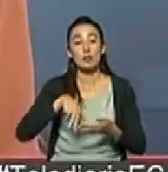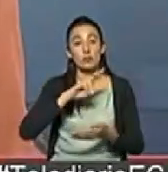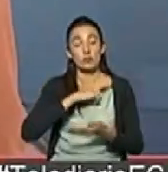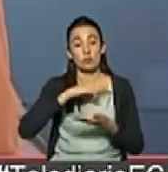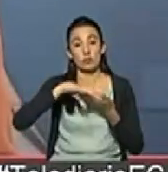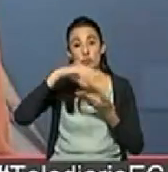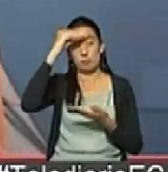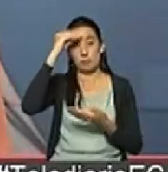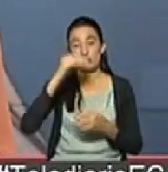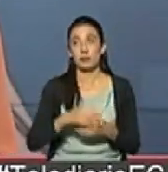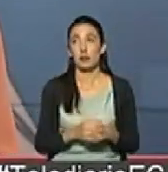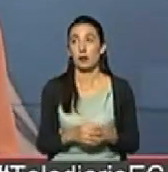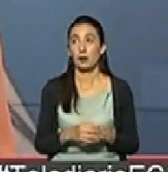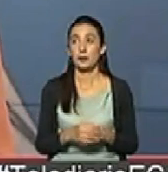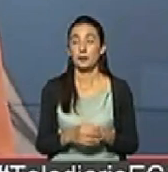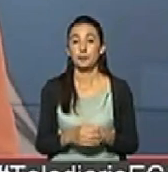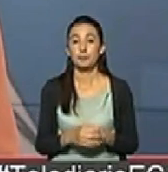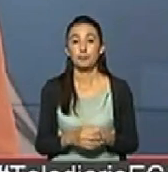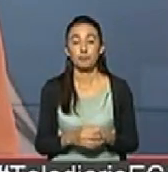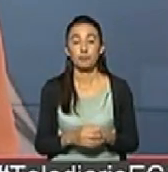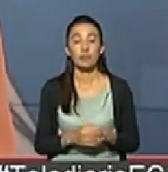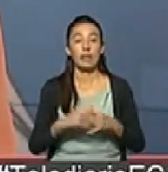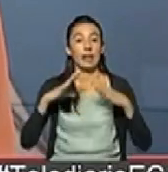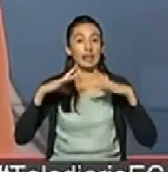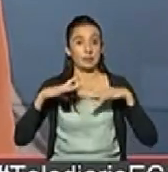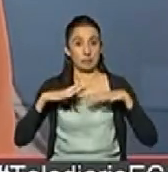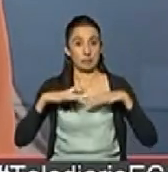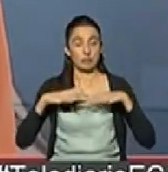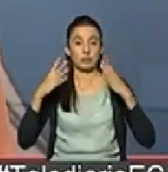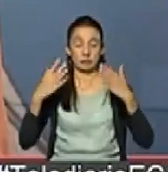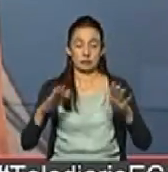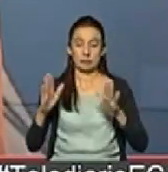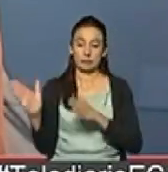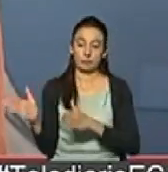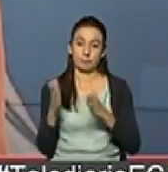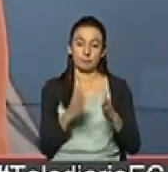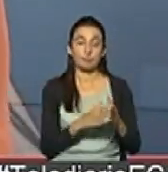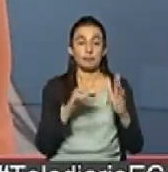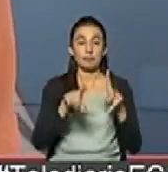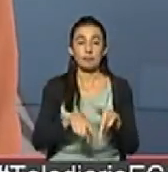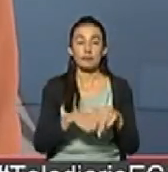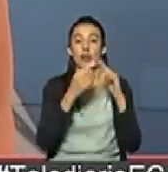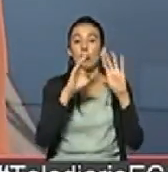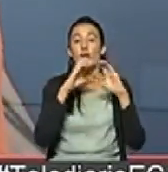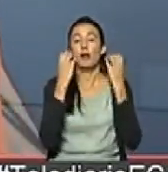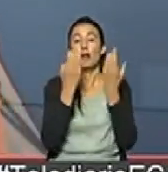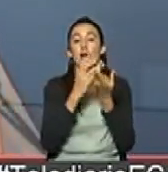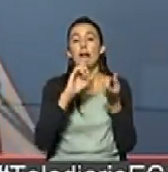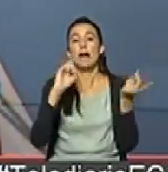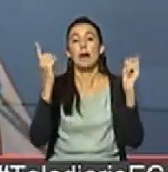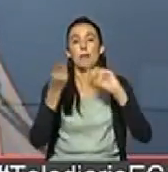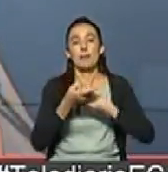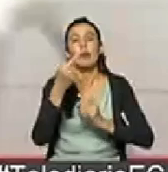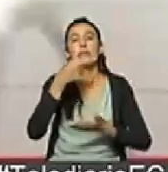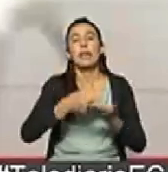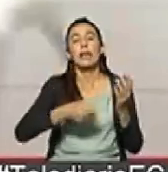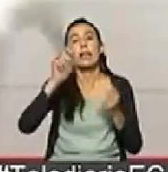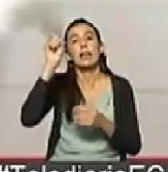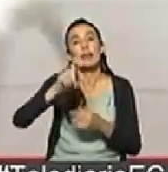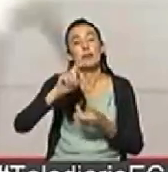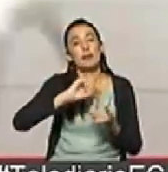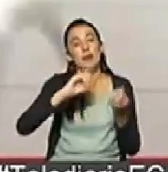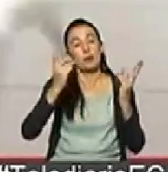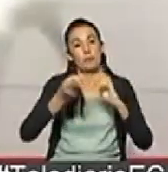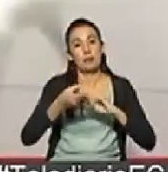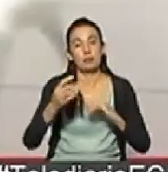de la rutina de las vacaciones al inicio de clases? ¿Qué es necesario que contemplemos como padres de familia? Hay algo interesante, hay